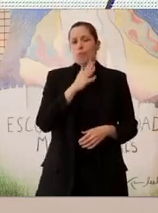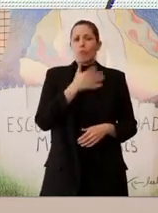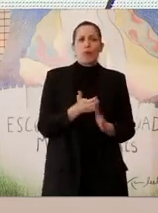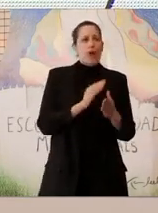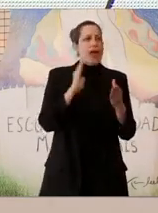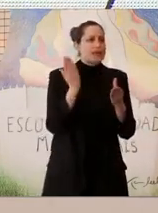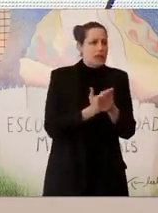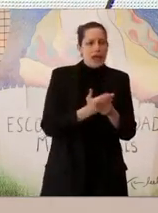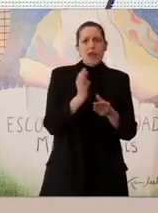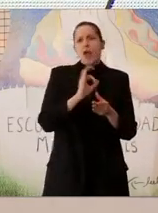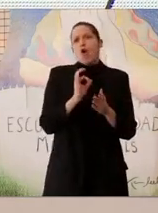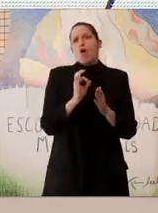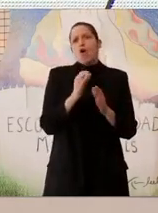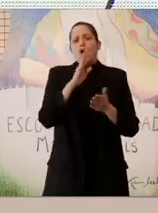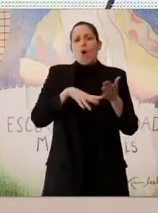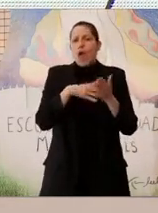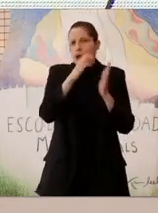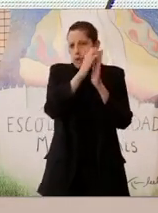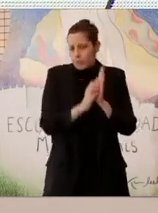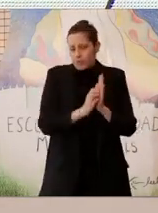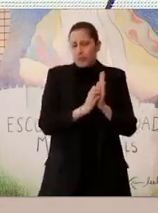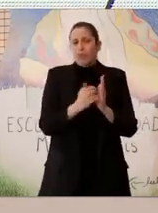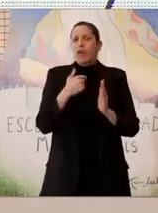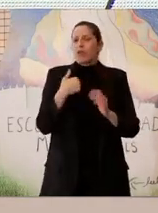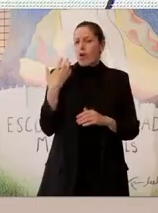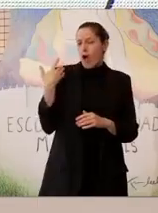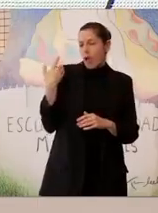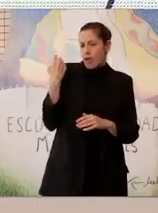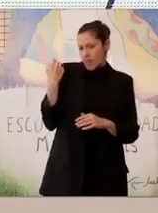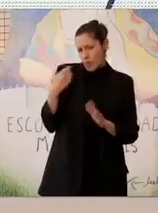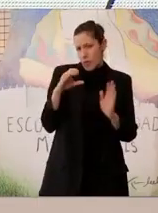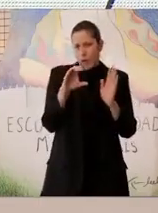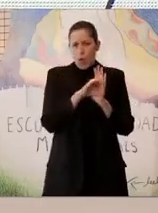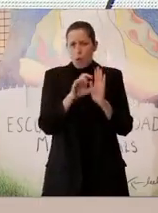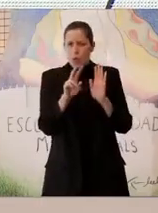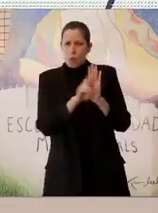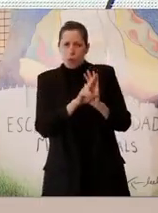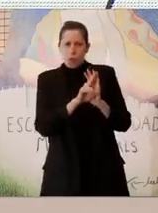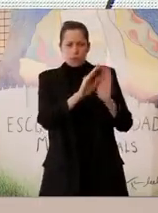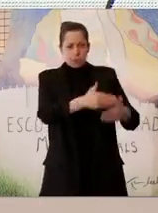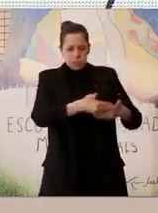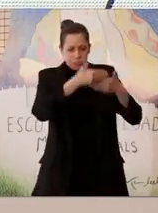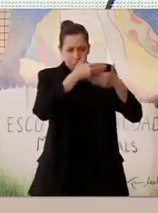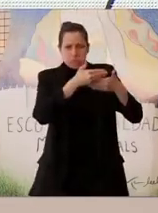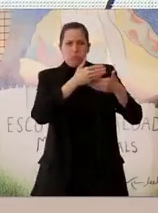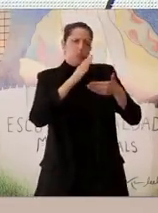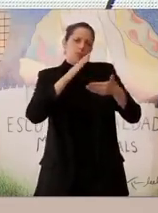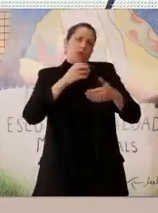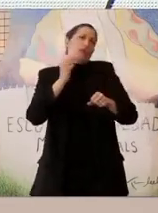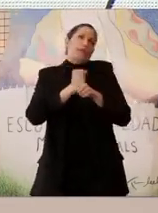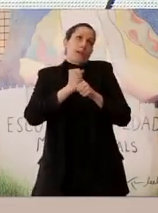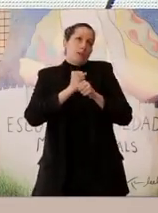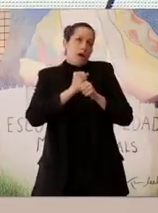incluso, yo hace muy poquito tuve la ocasión de ver varios currículos por una función que tenía que hacer y